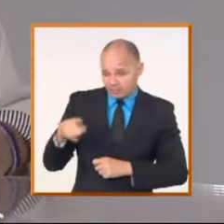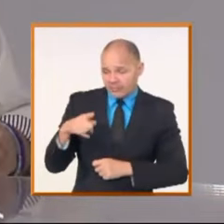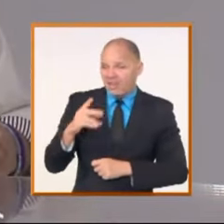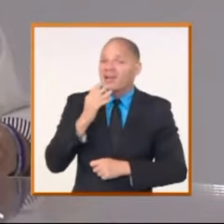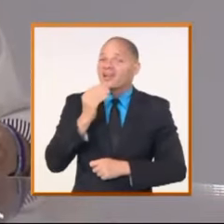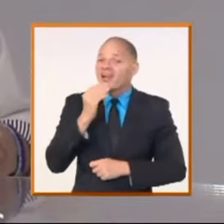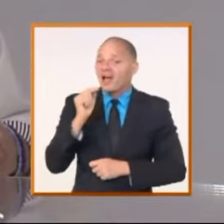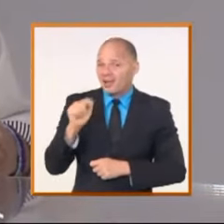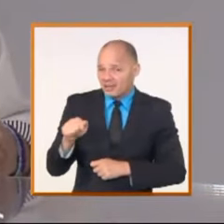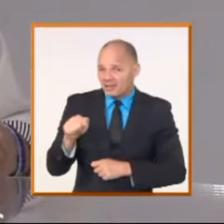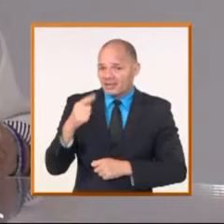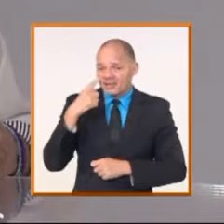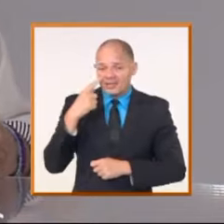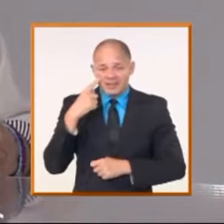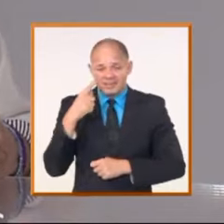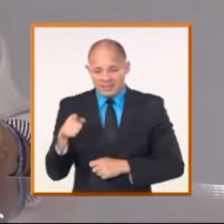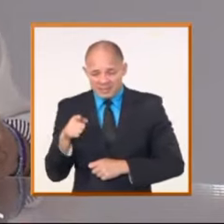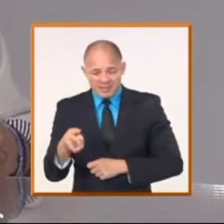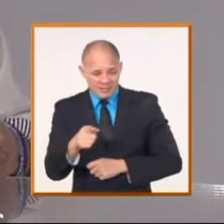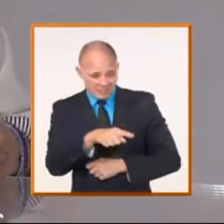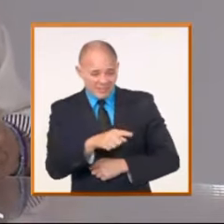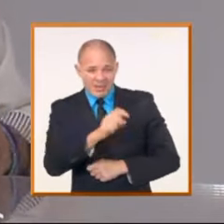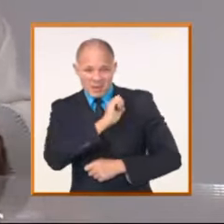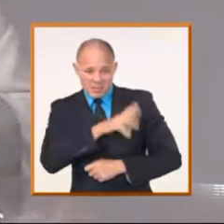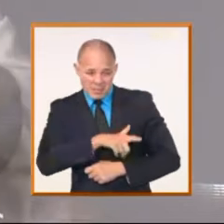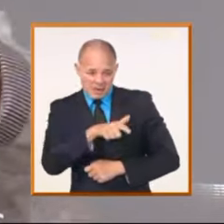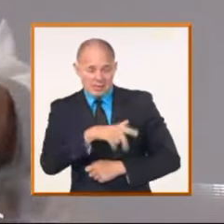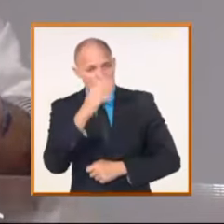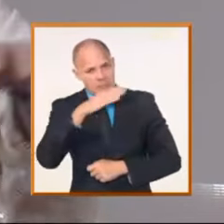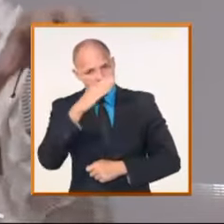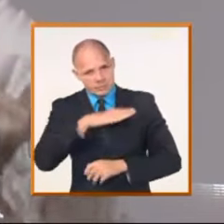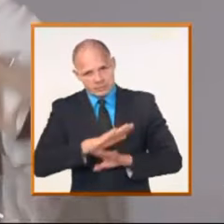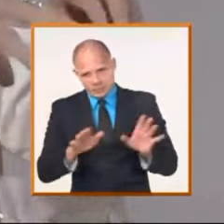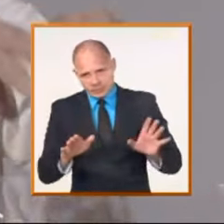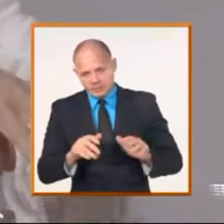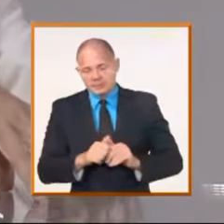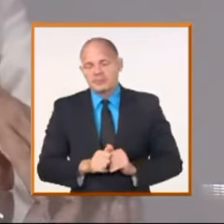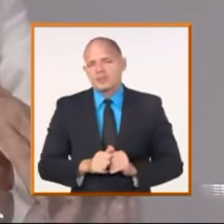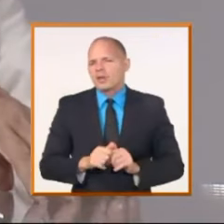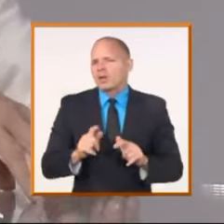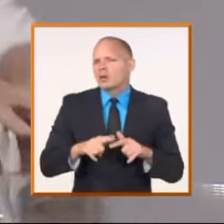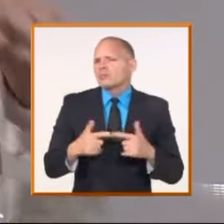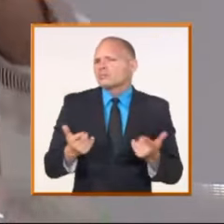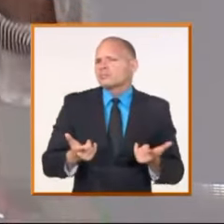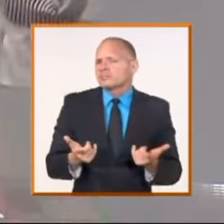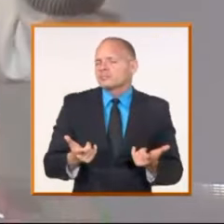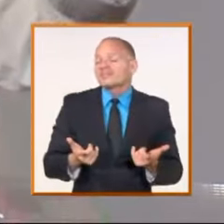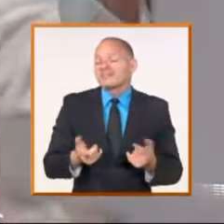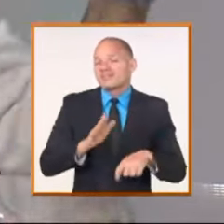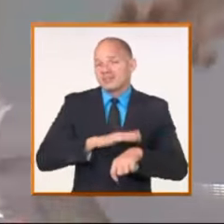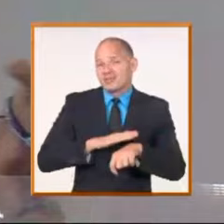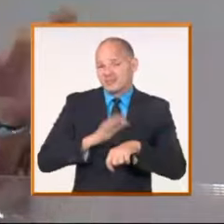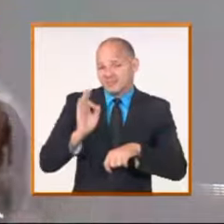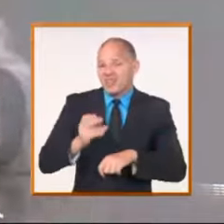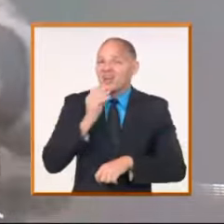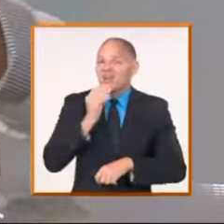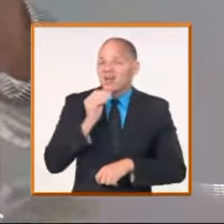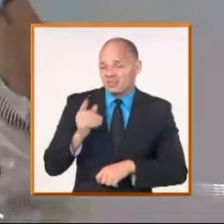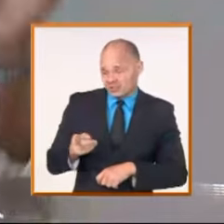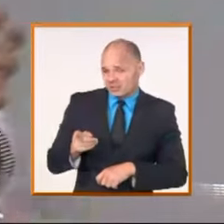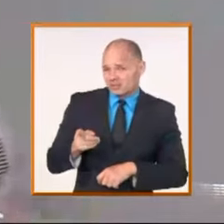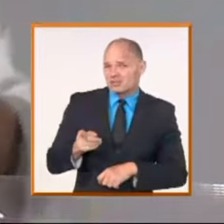muy negativo para los palestinos, sobre todo los gazaríes, no solo por las acciones de Israel, sino por cómo se